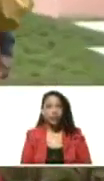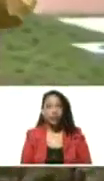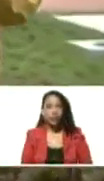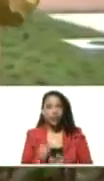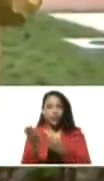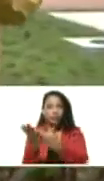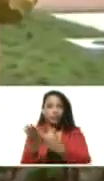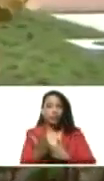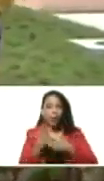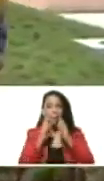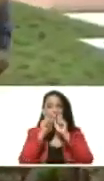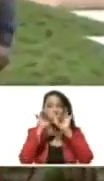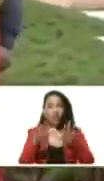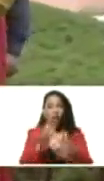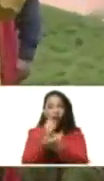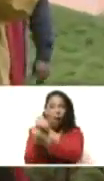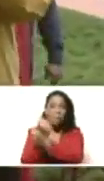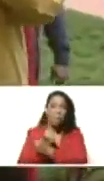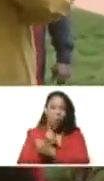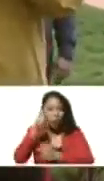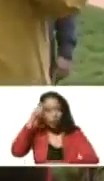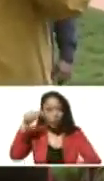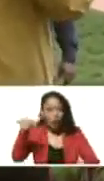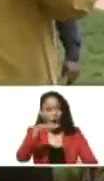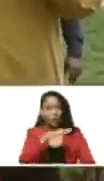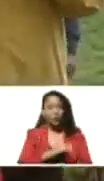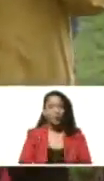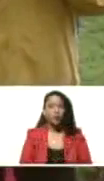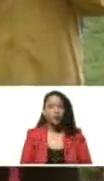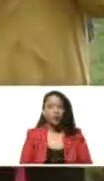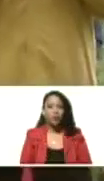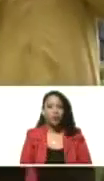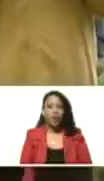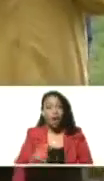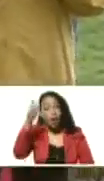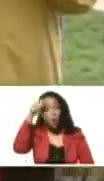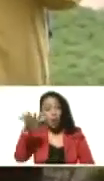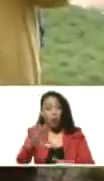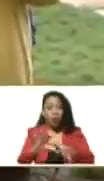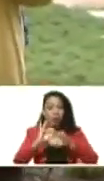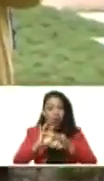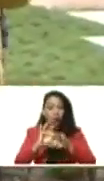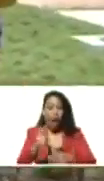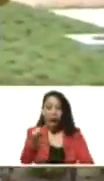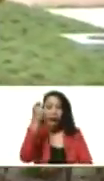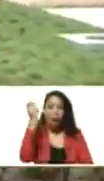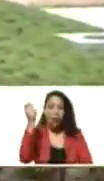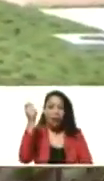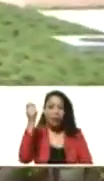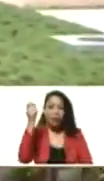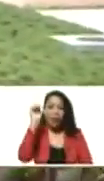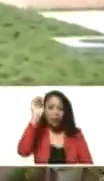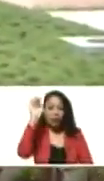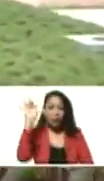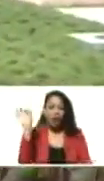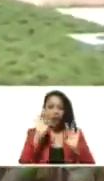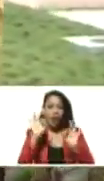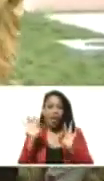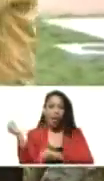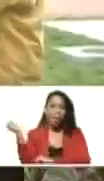recibiendo las bendiciones, el amor del pueblo. El pueblo unido jamás será